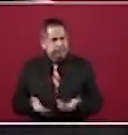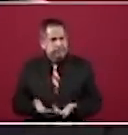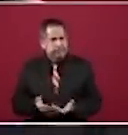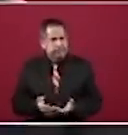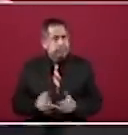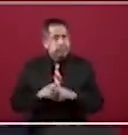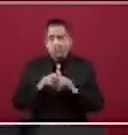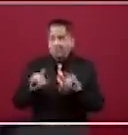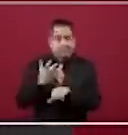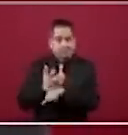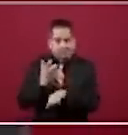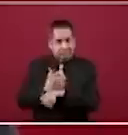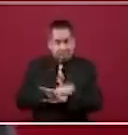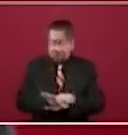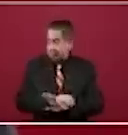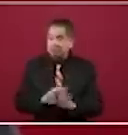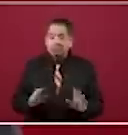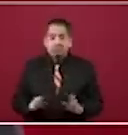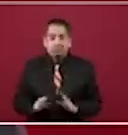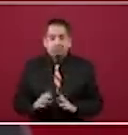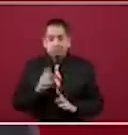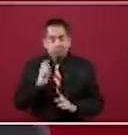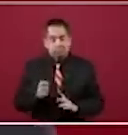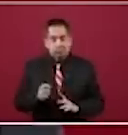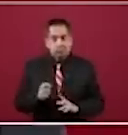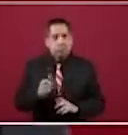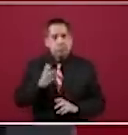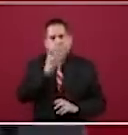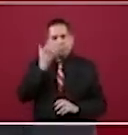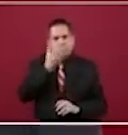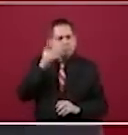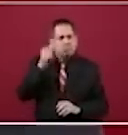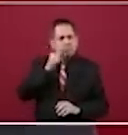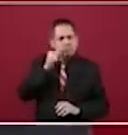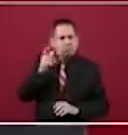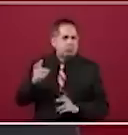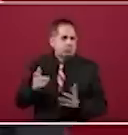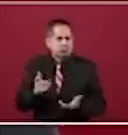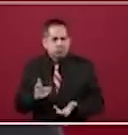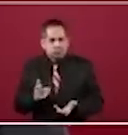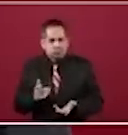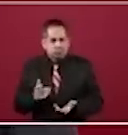Ni en Estados Unidos, en donde es muy común que